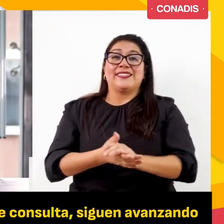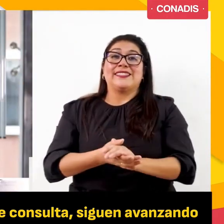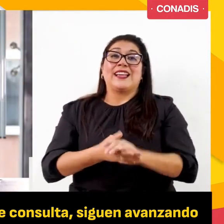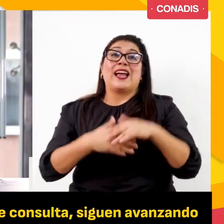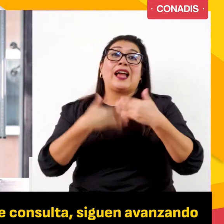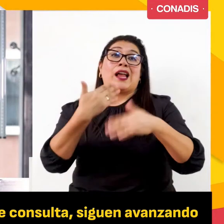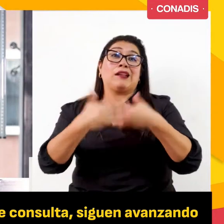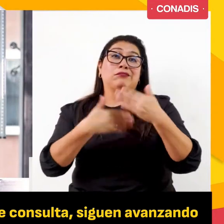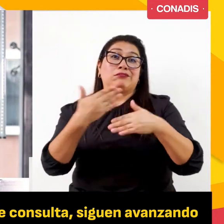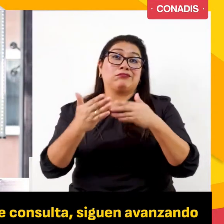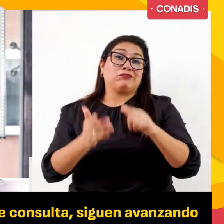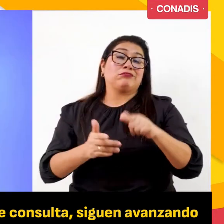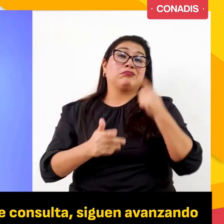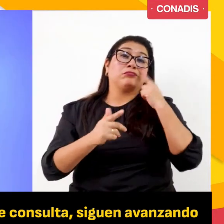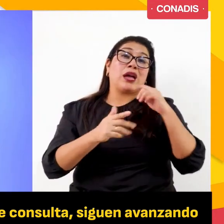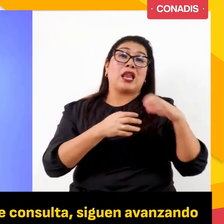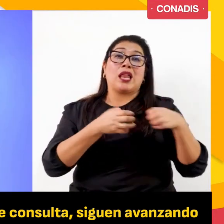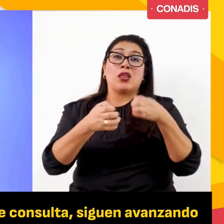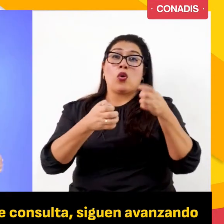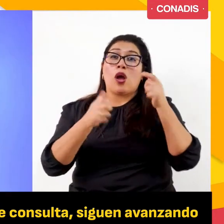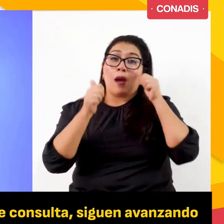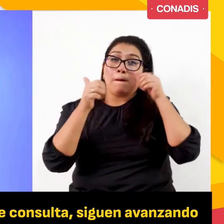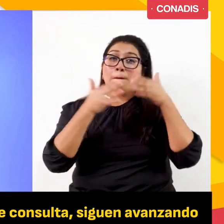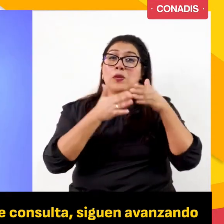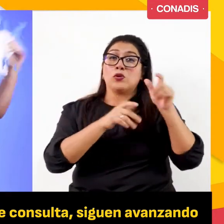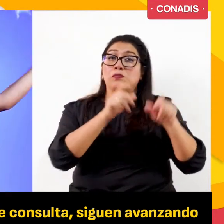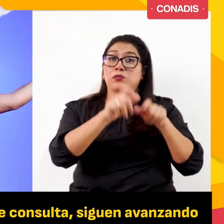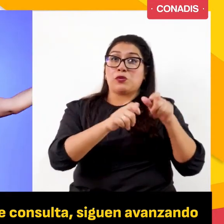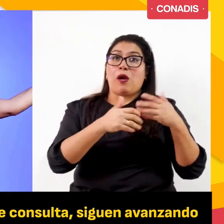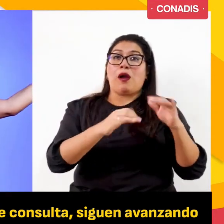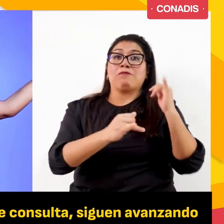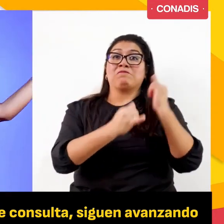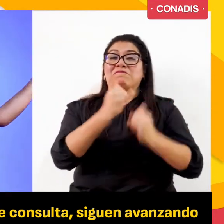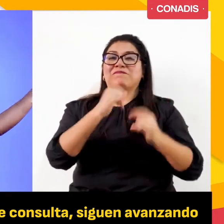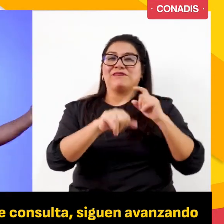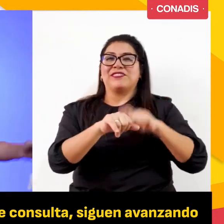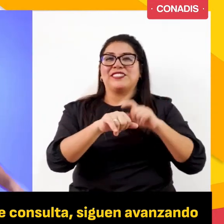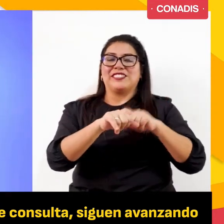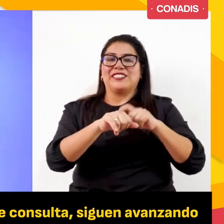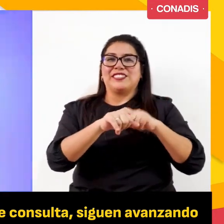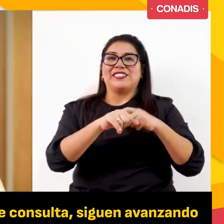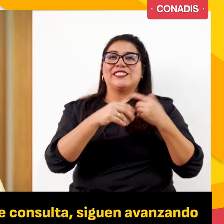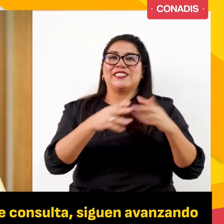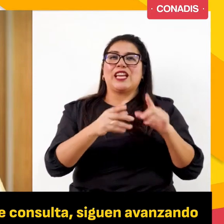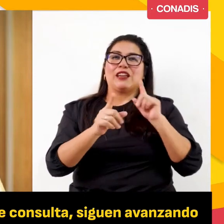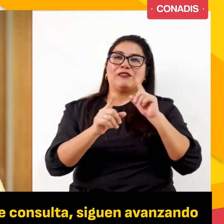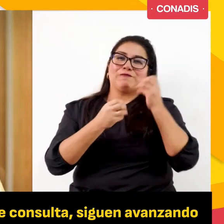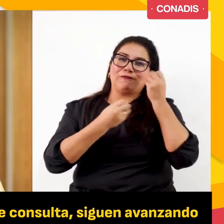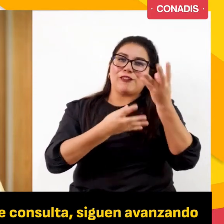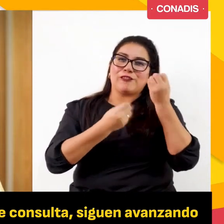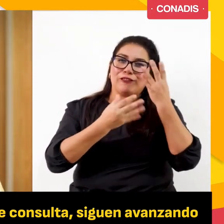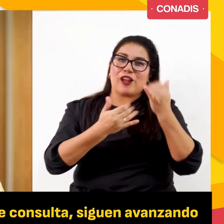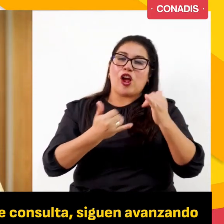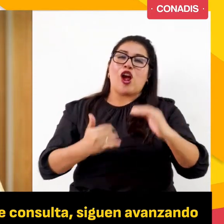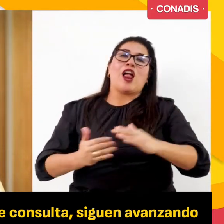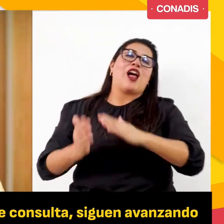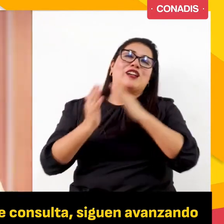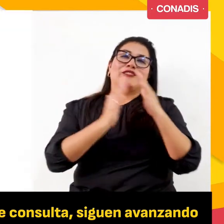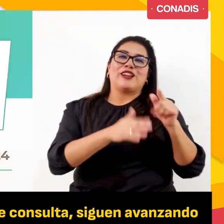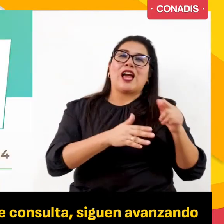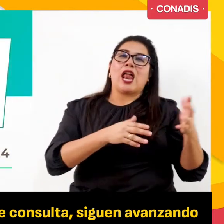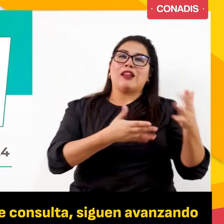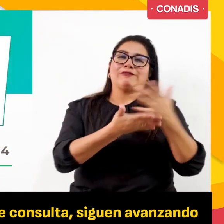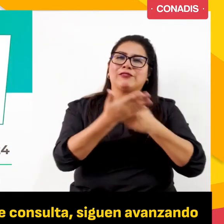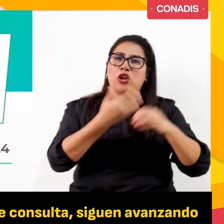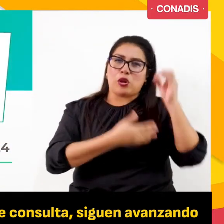lado, el proceso de la estrategia para personas autistas culminó con éxito la etapa informativa y está lista para avanzar a la etapa de